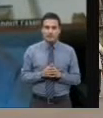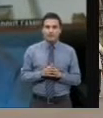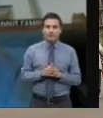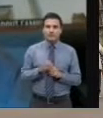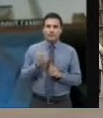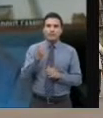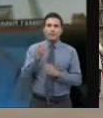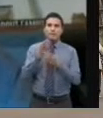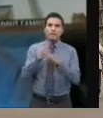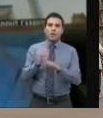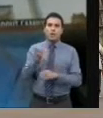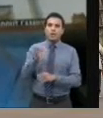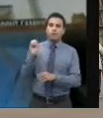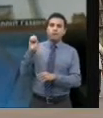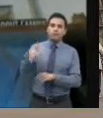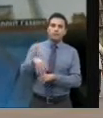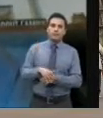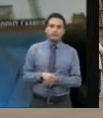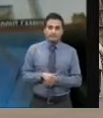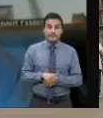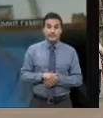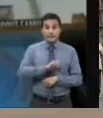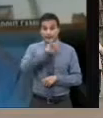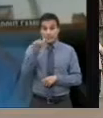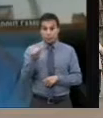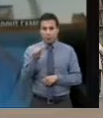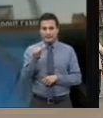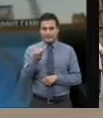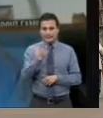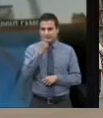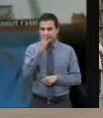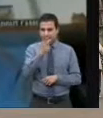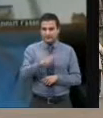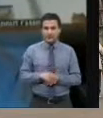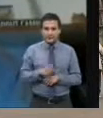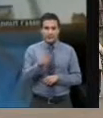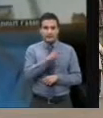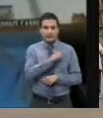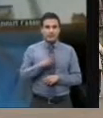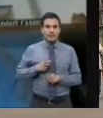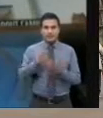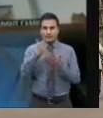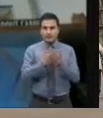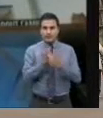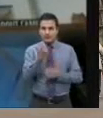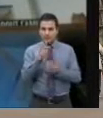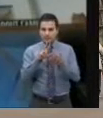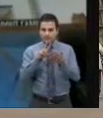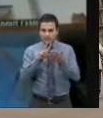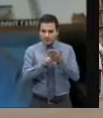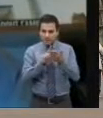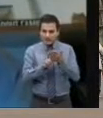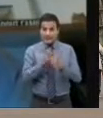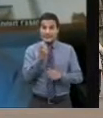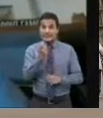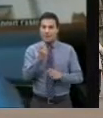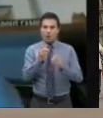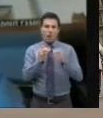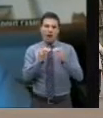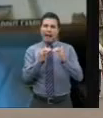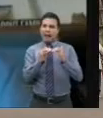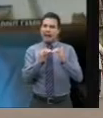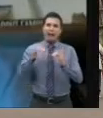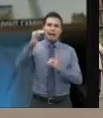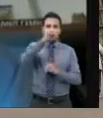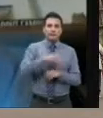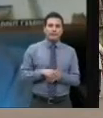embargo, cuando se hace el análisis de la sanción, dice que debe hacer el cálculo en base a una matriz de precios con el valor más alto por la publicación, que